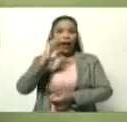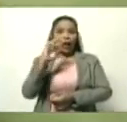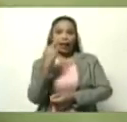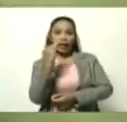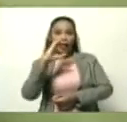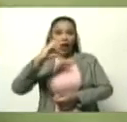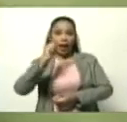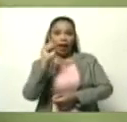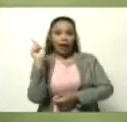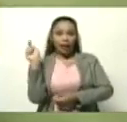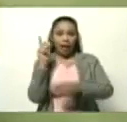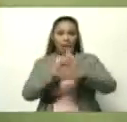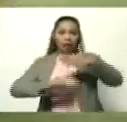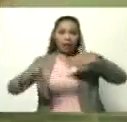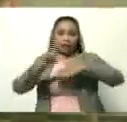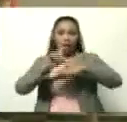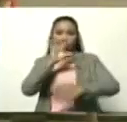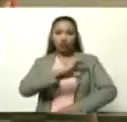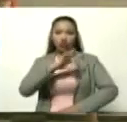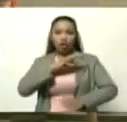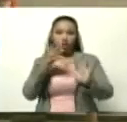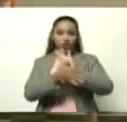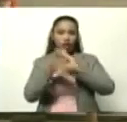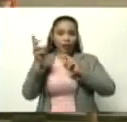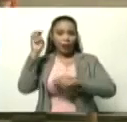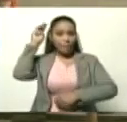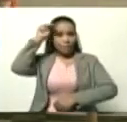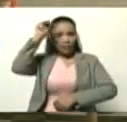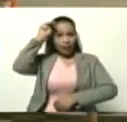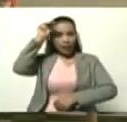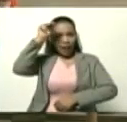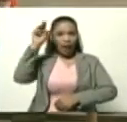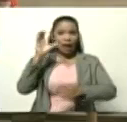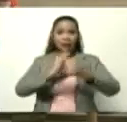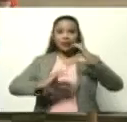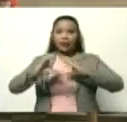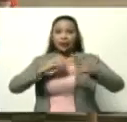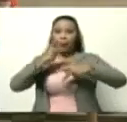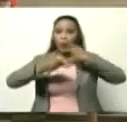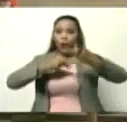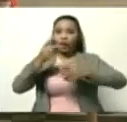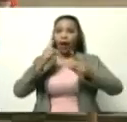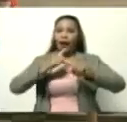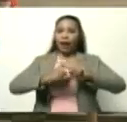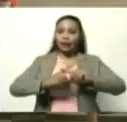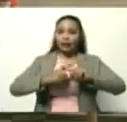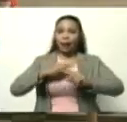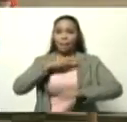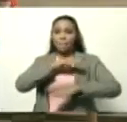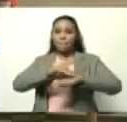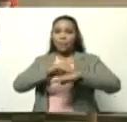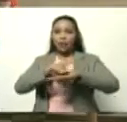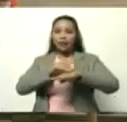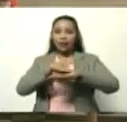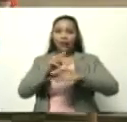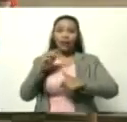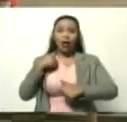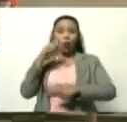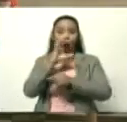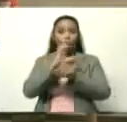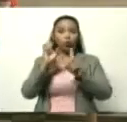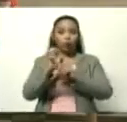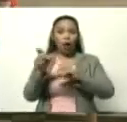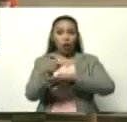licenciada en sociología y maestría en ciencias políticas además ex ministra de cultura durante el gobierno de rafael correa